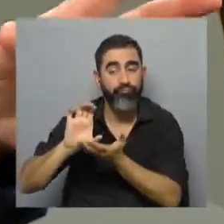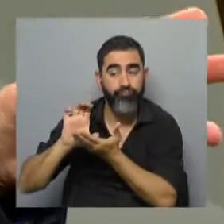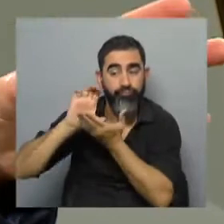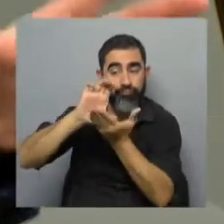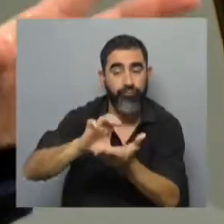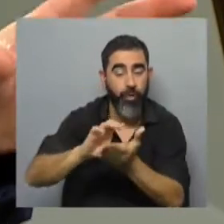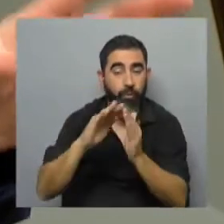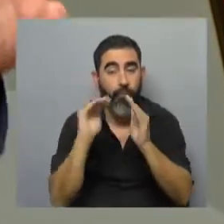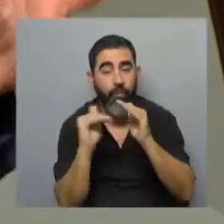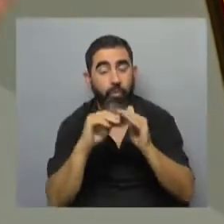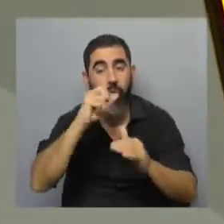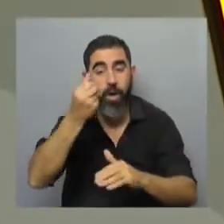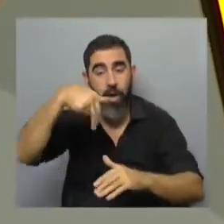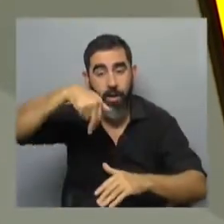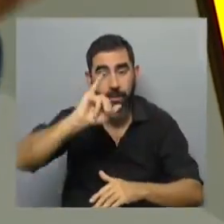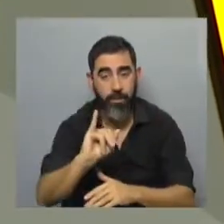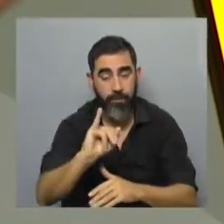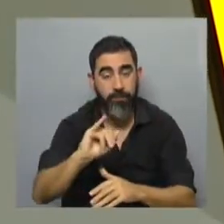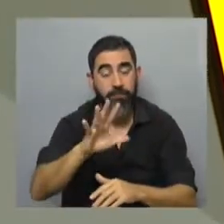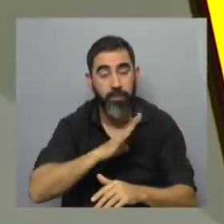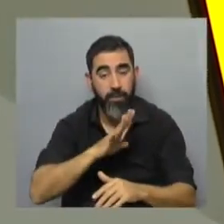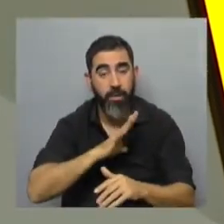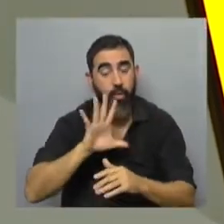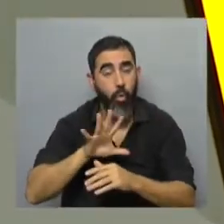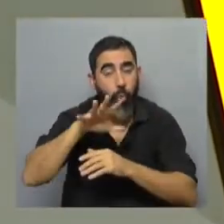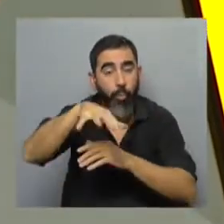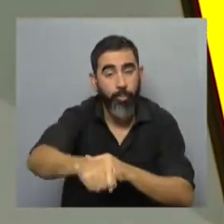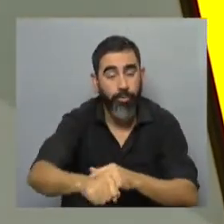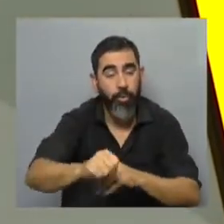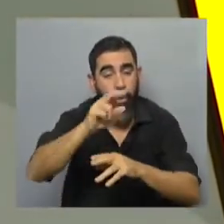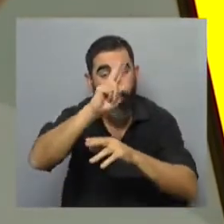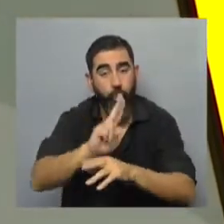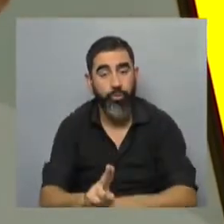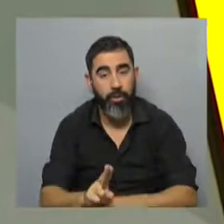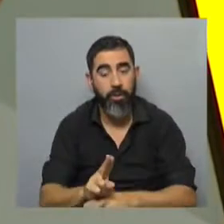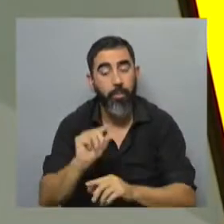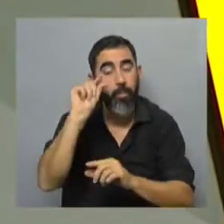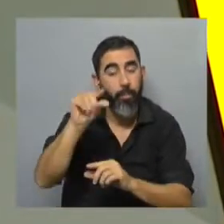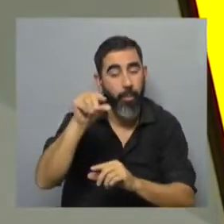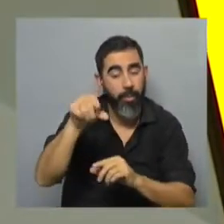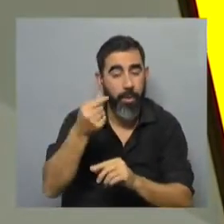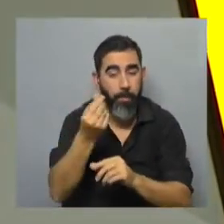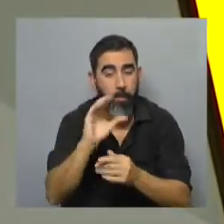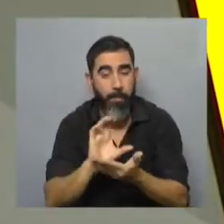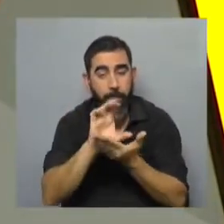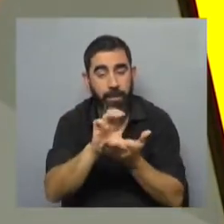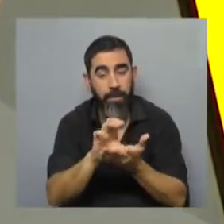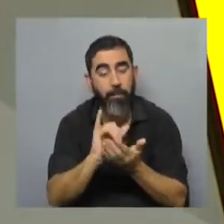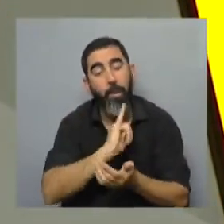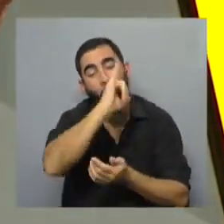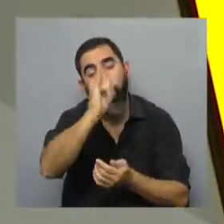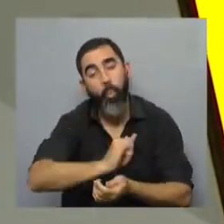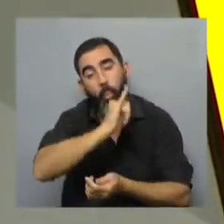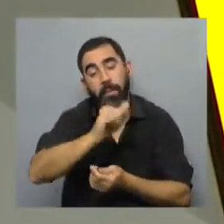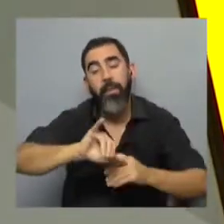por fondos de ANI y que tenían o tienen el compromiso de utilizar una parte de los recursos para contarnos